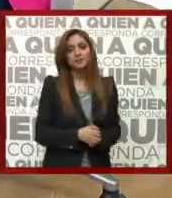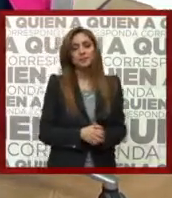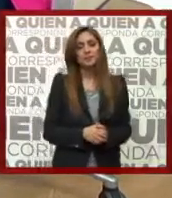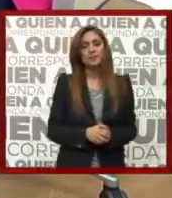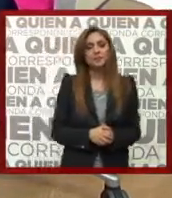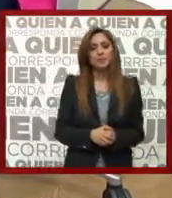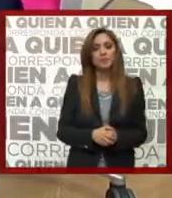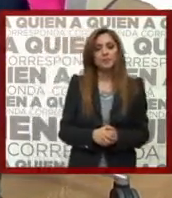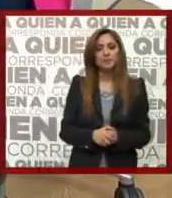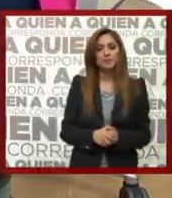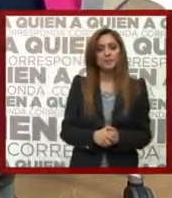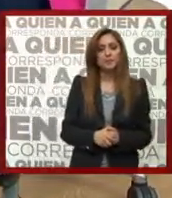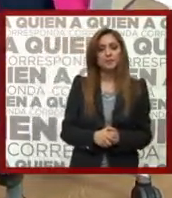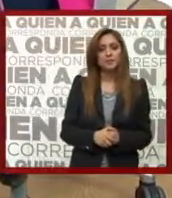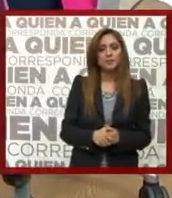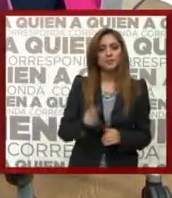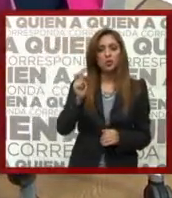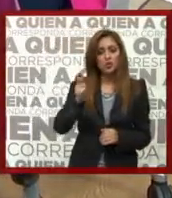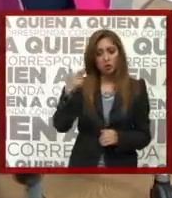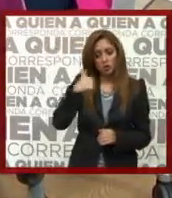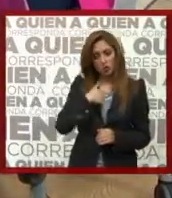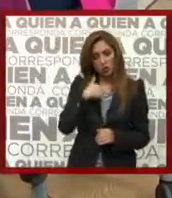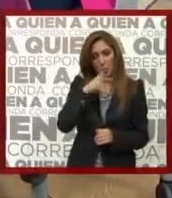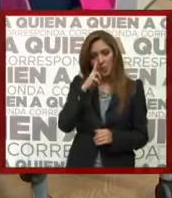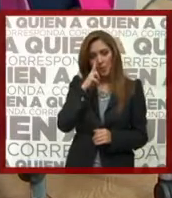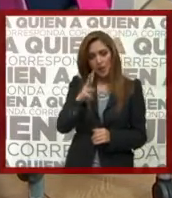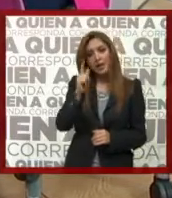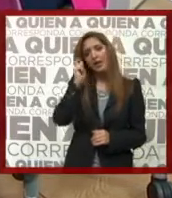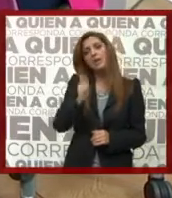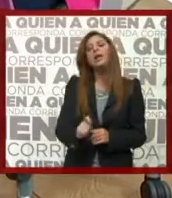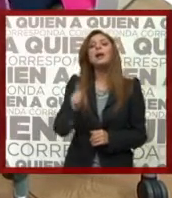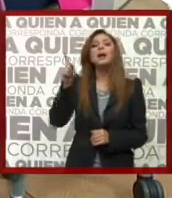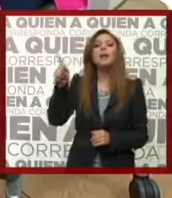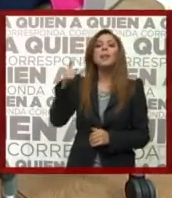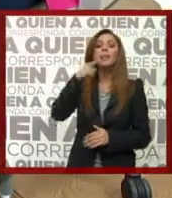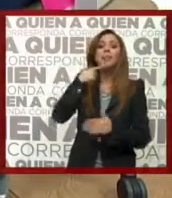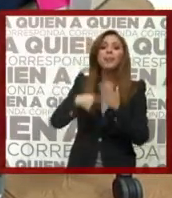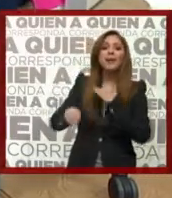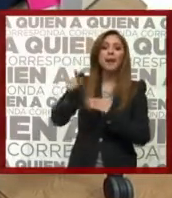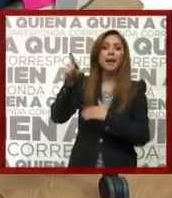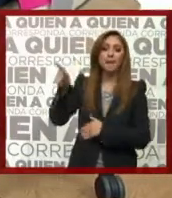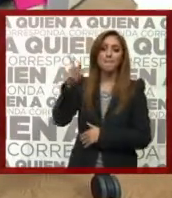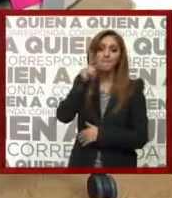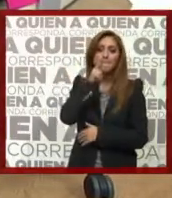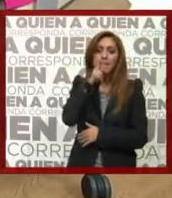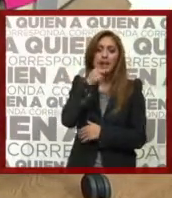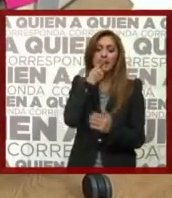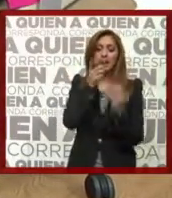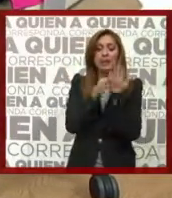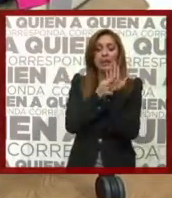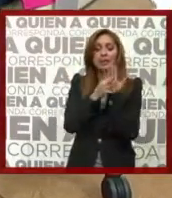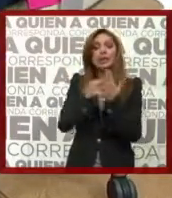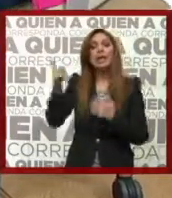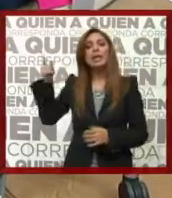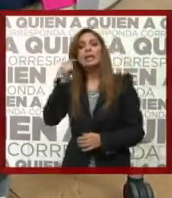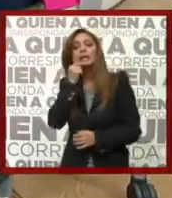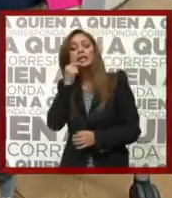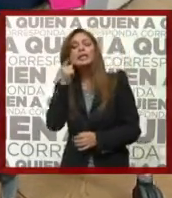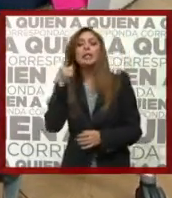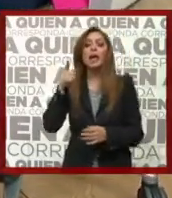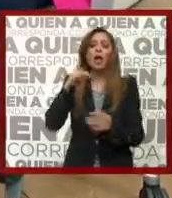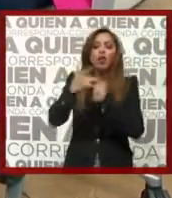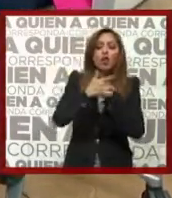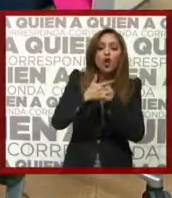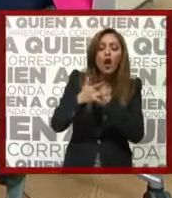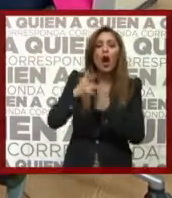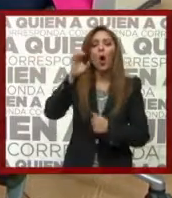Va más allá. Yo he tenido asuntos en los que acusan al papá de hacer tocamientos a la niña o al niño,